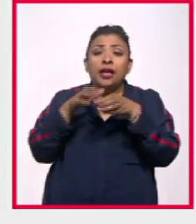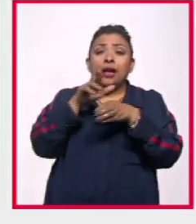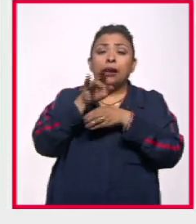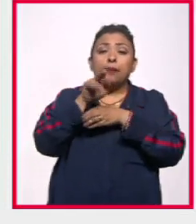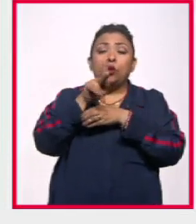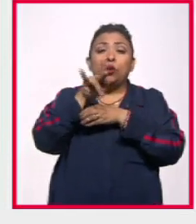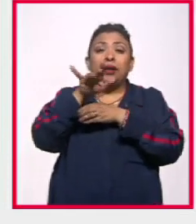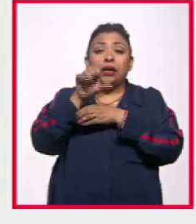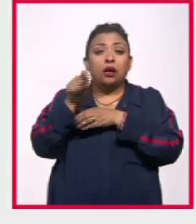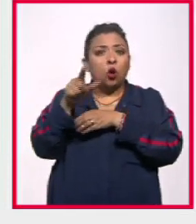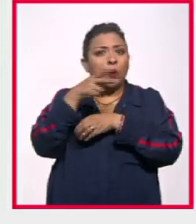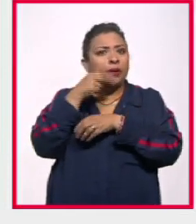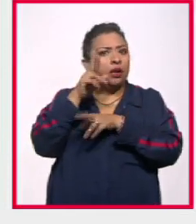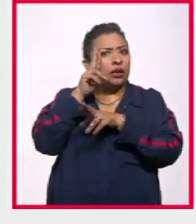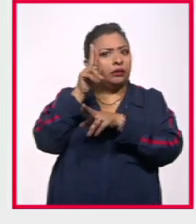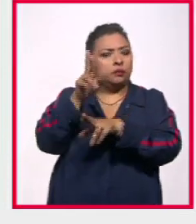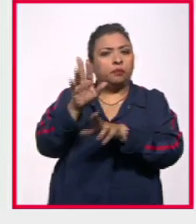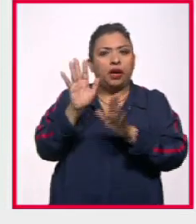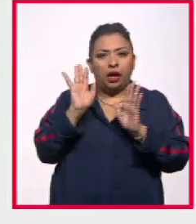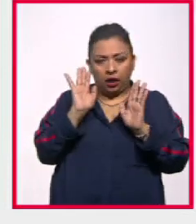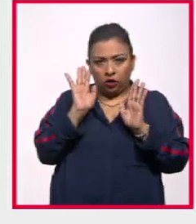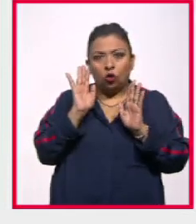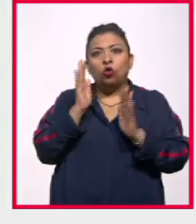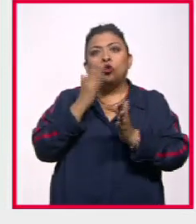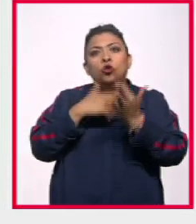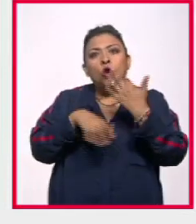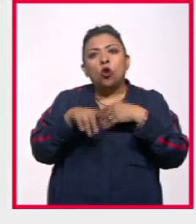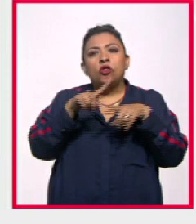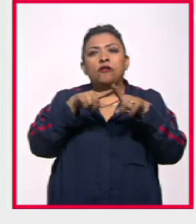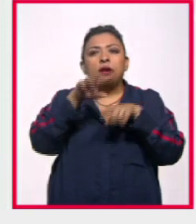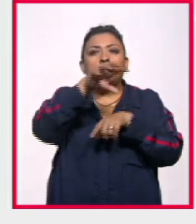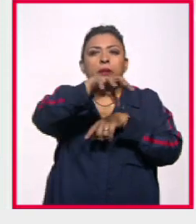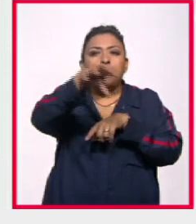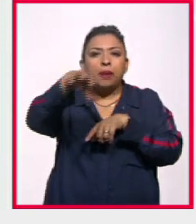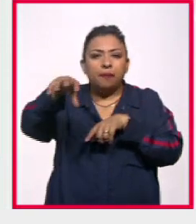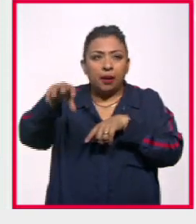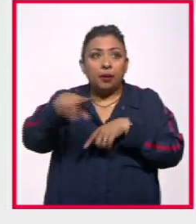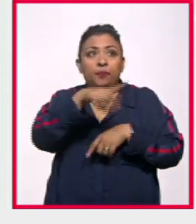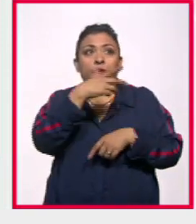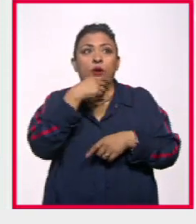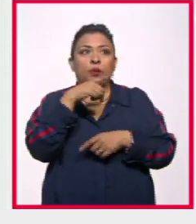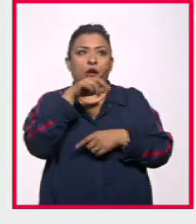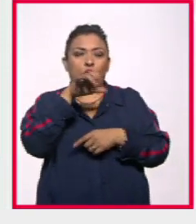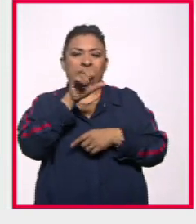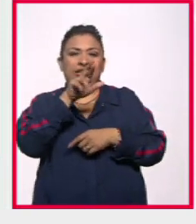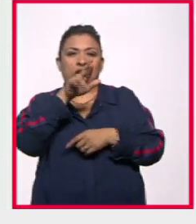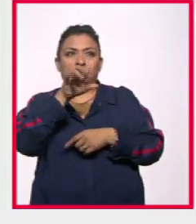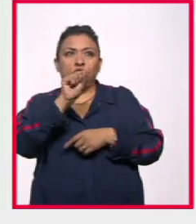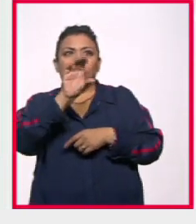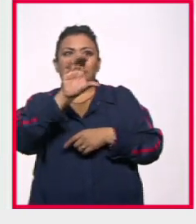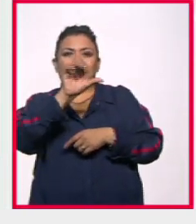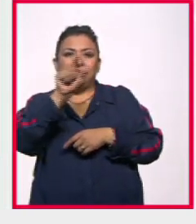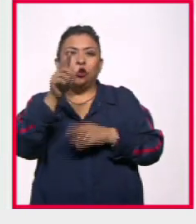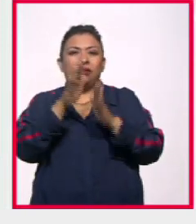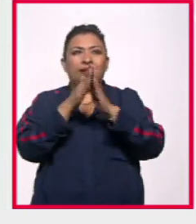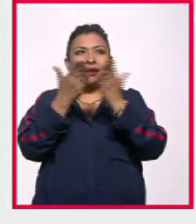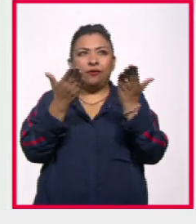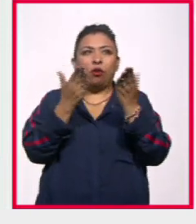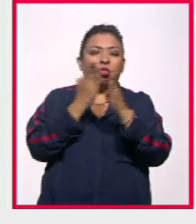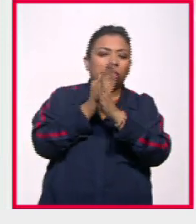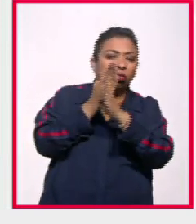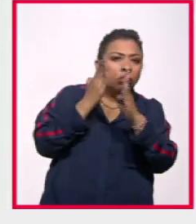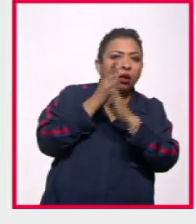Era alguien que se respetaba en todos los medios. Luis Ríos Caso, en la novela El espía de